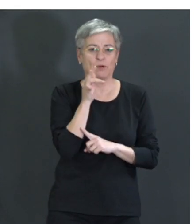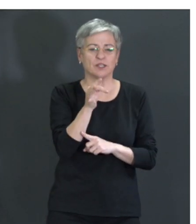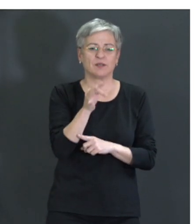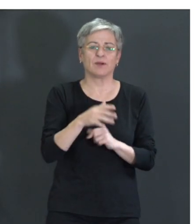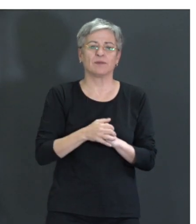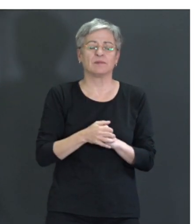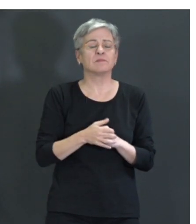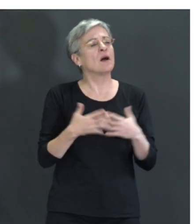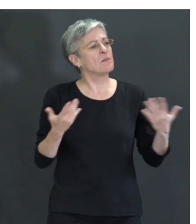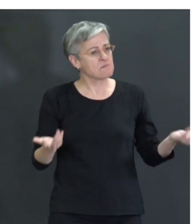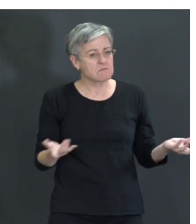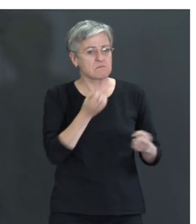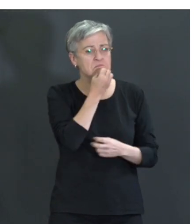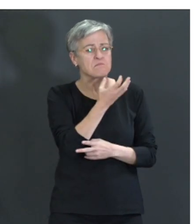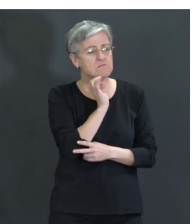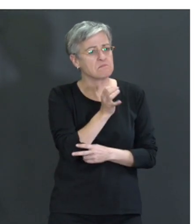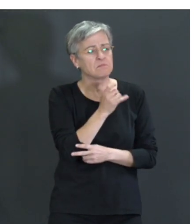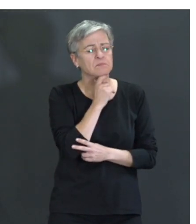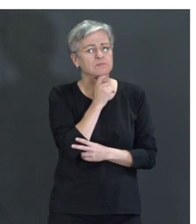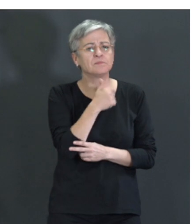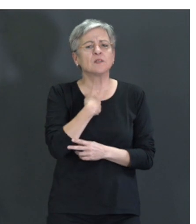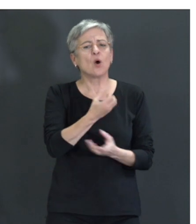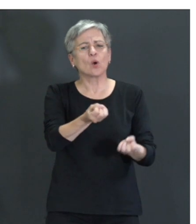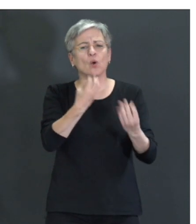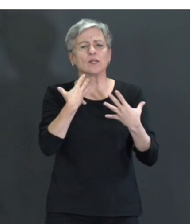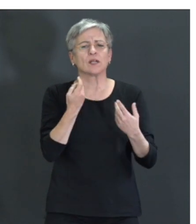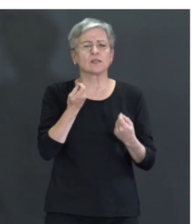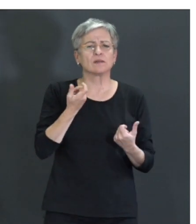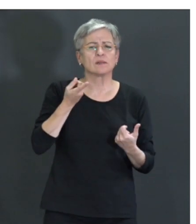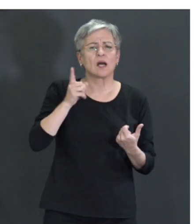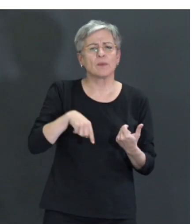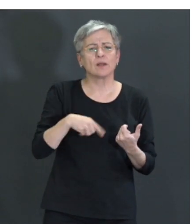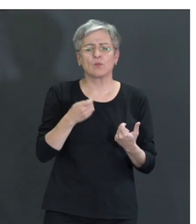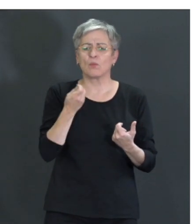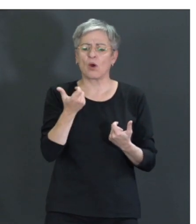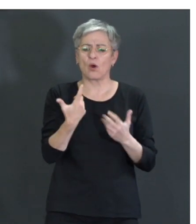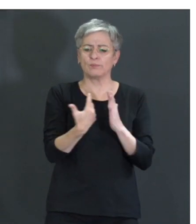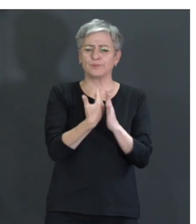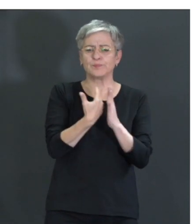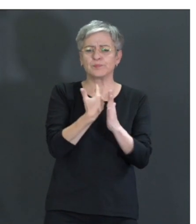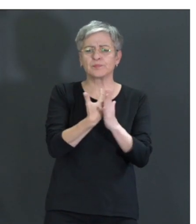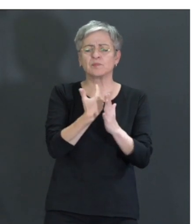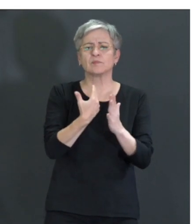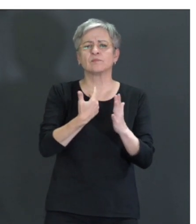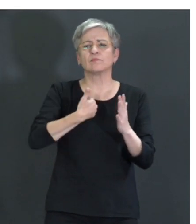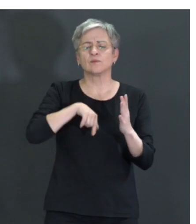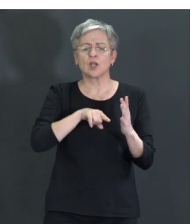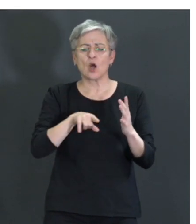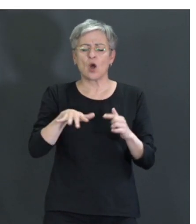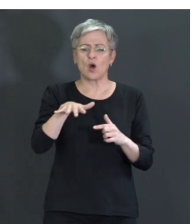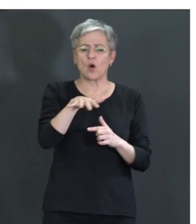Bueno, cuéntanos también un poco a qué nivel está, en dónde está implantada un